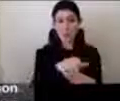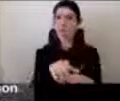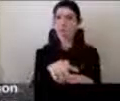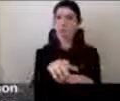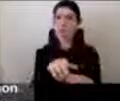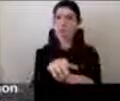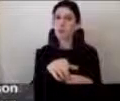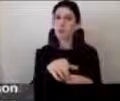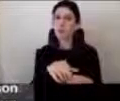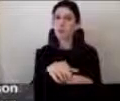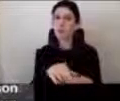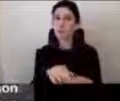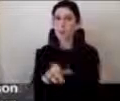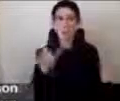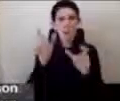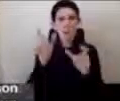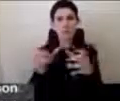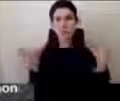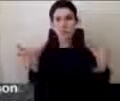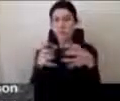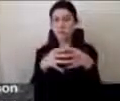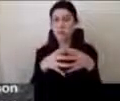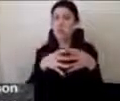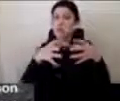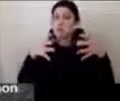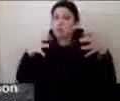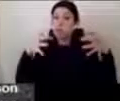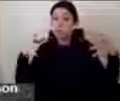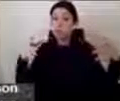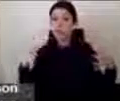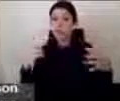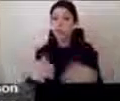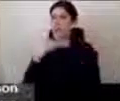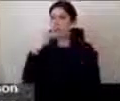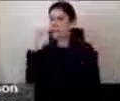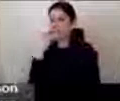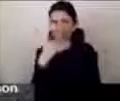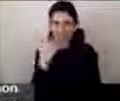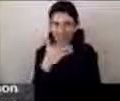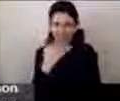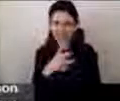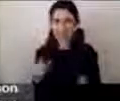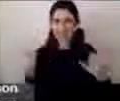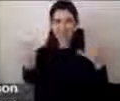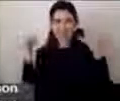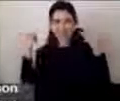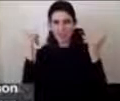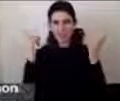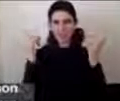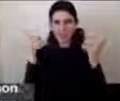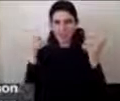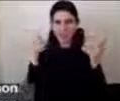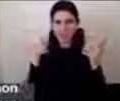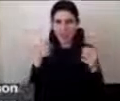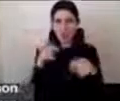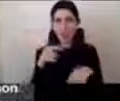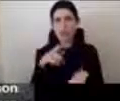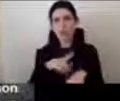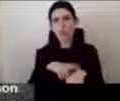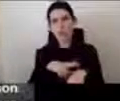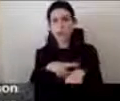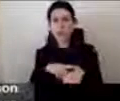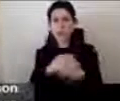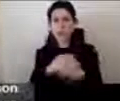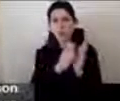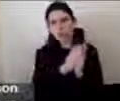un gran número de personas, con mucha risa, mucha diversión, tienen una duración un poco más que la de